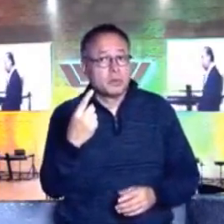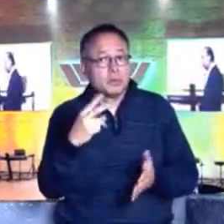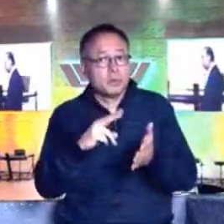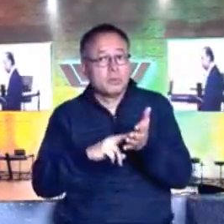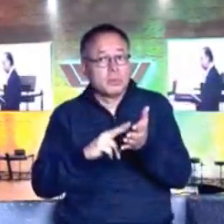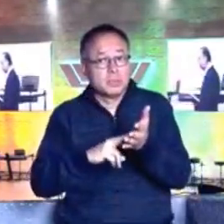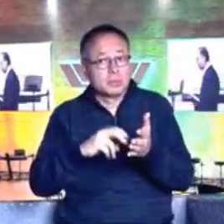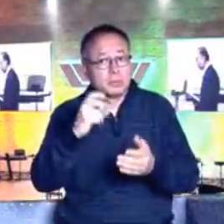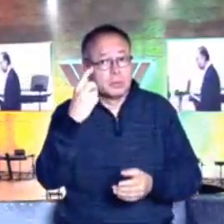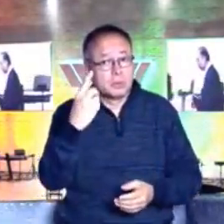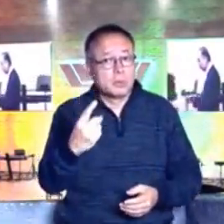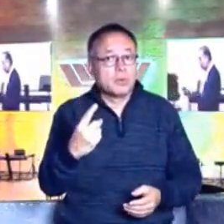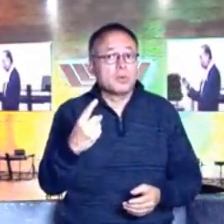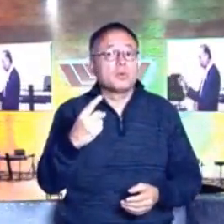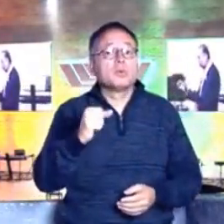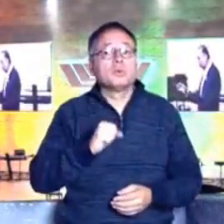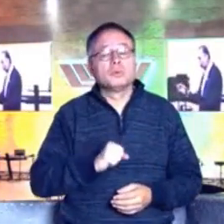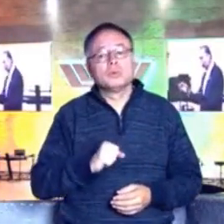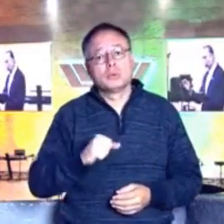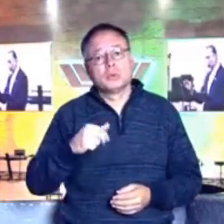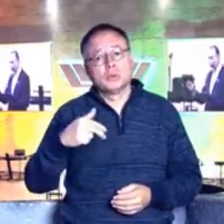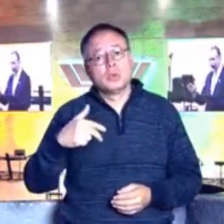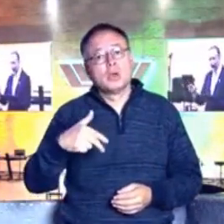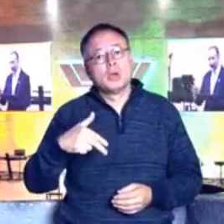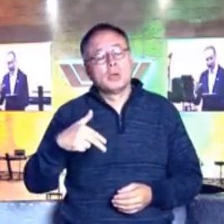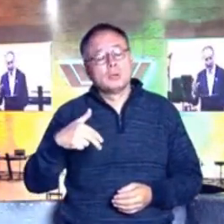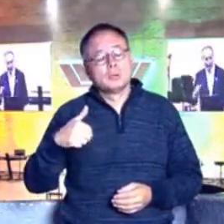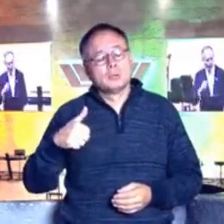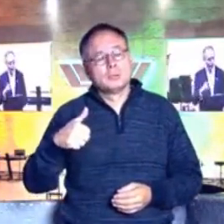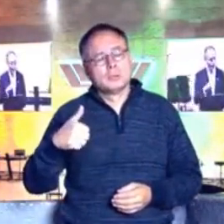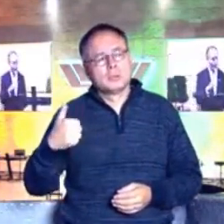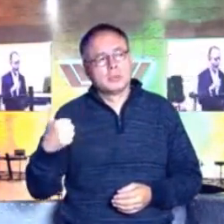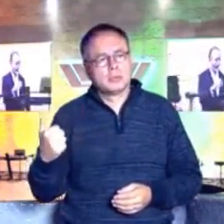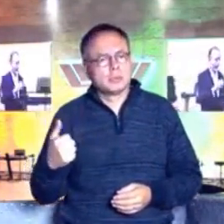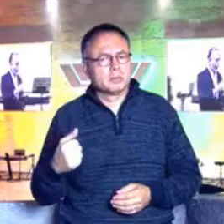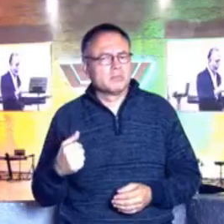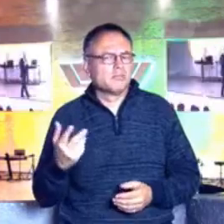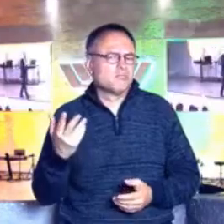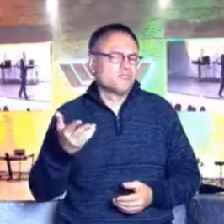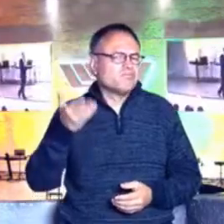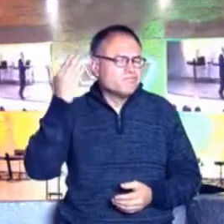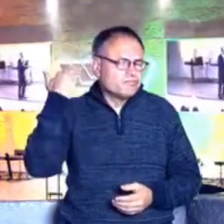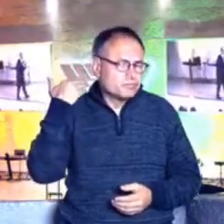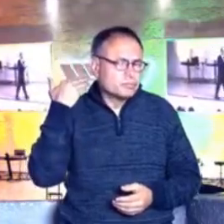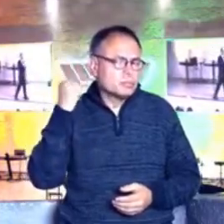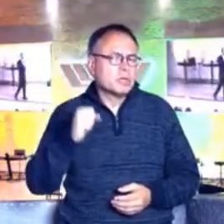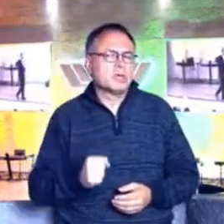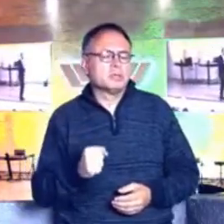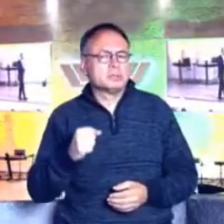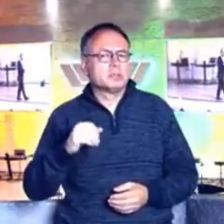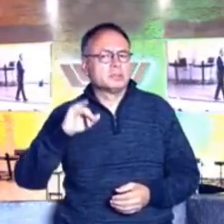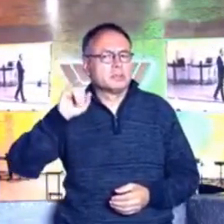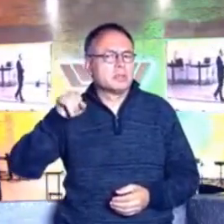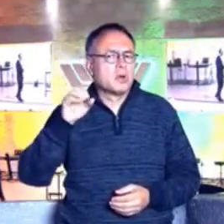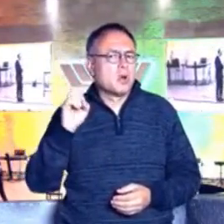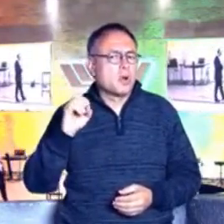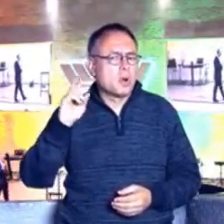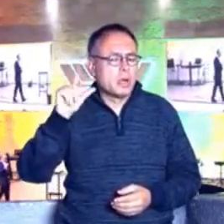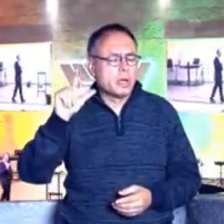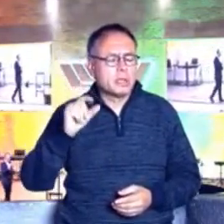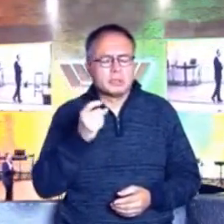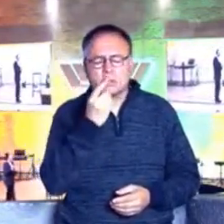los nombres de Dios y y comparaba con una taza de café Como cada cada para cada persona puede